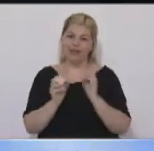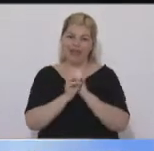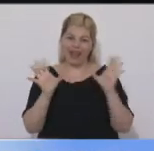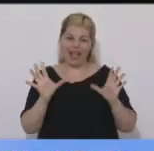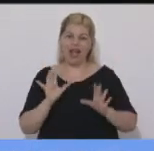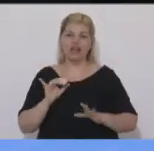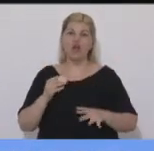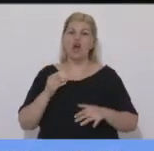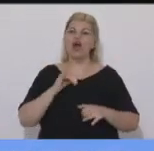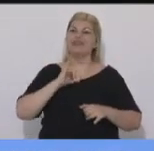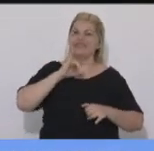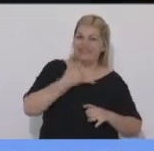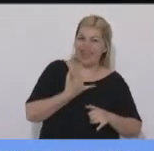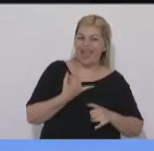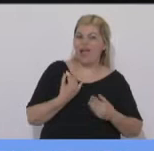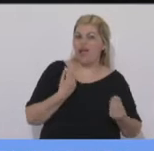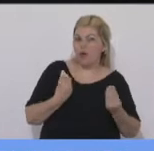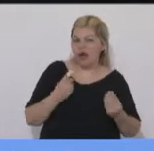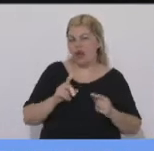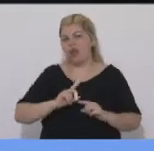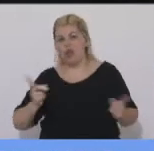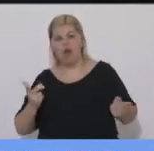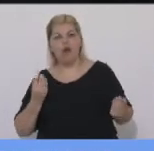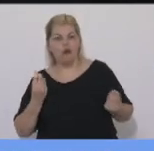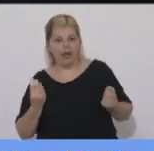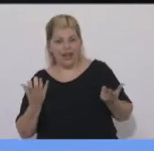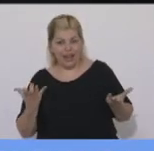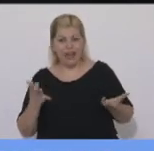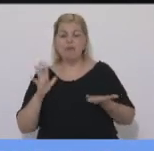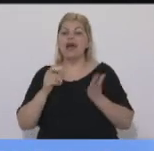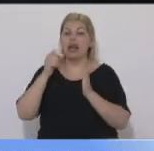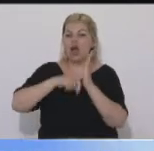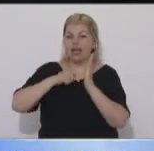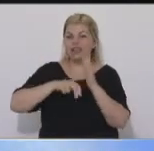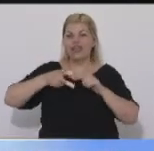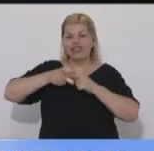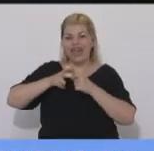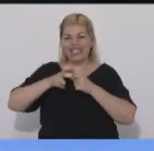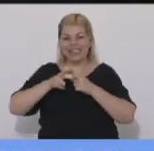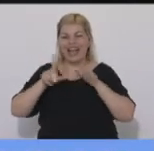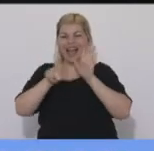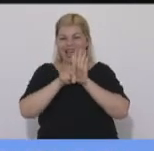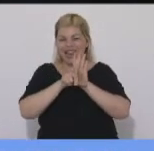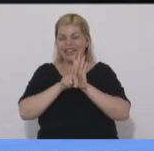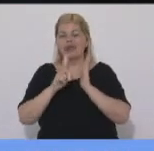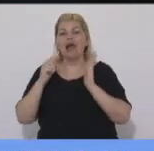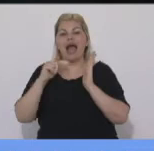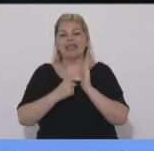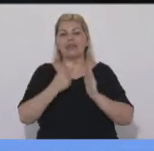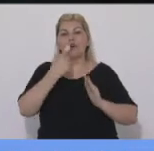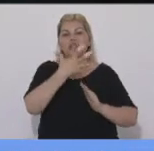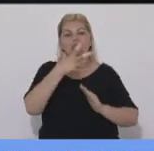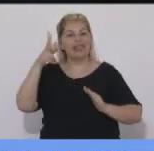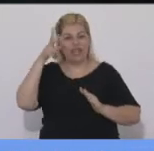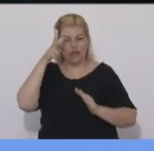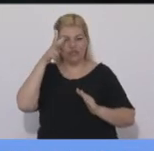se hizo. Eso nada más. Y para hacer la corrección de técnica legislativa, en el artículo 58, en la última